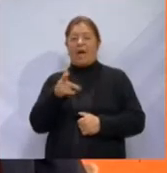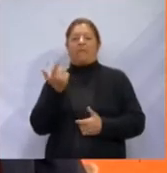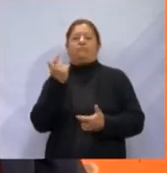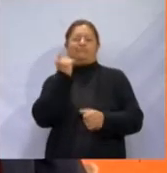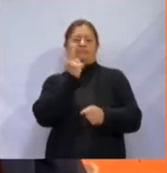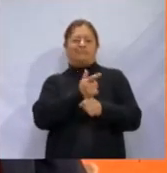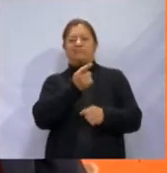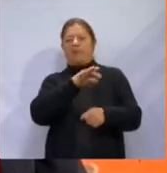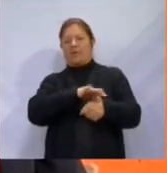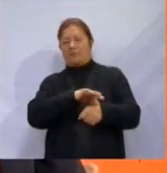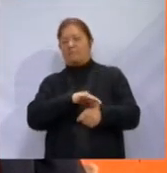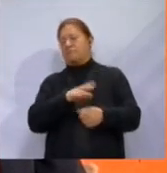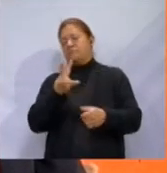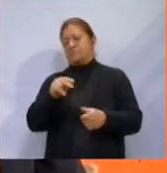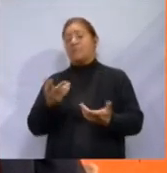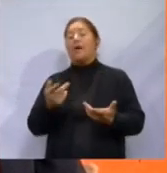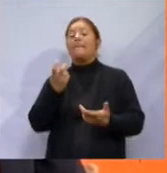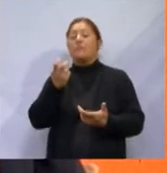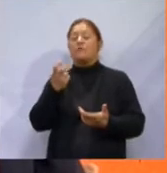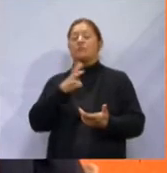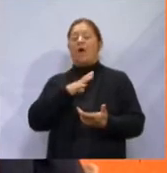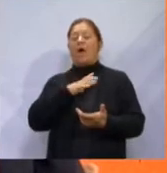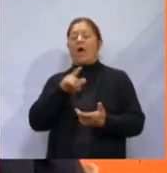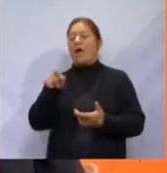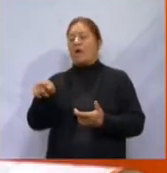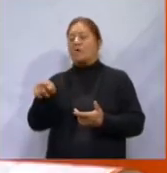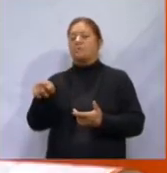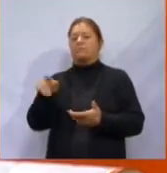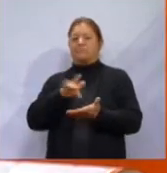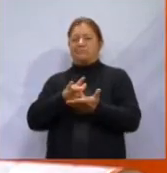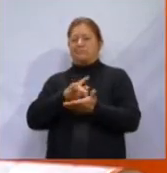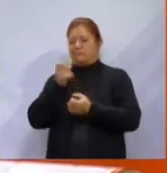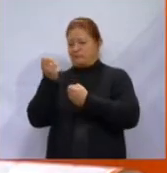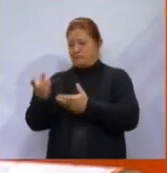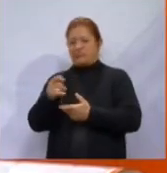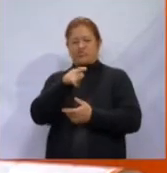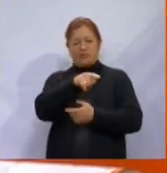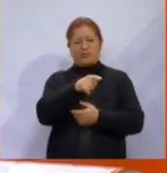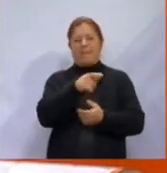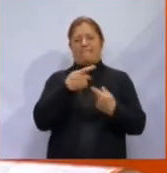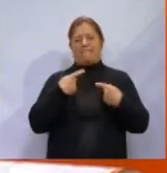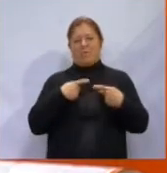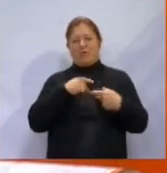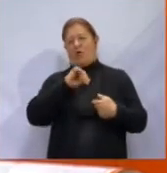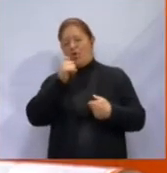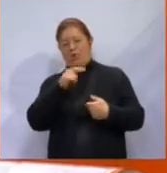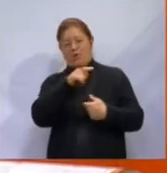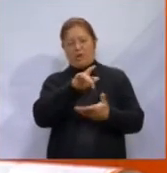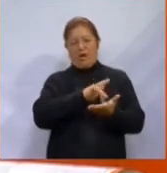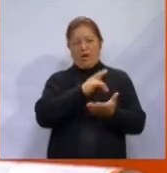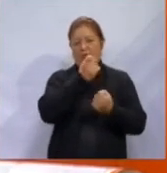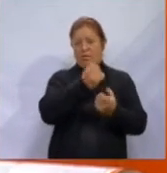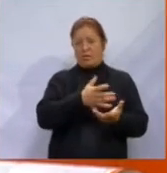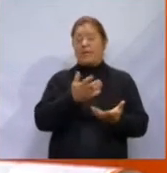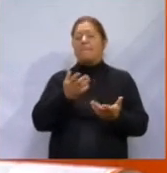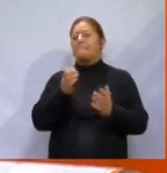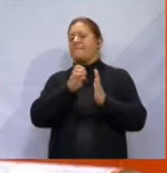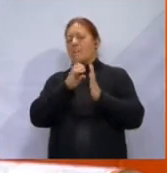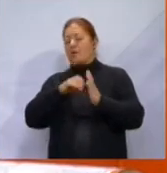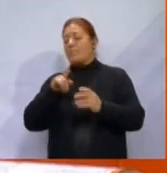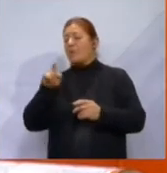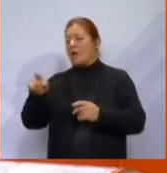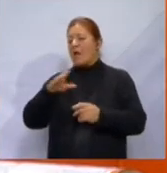diagnóstico. Por lo mismo, no le pueden recetar lo mismo a una persona que va al médico por